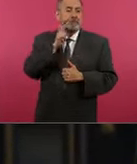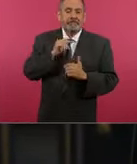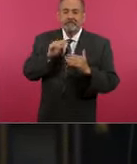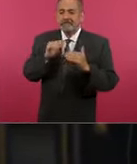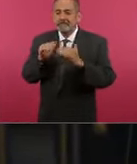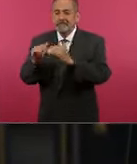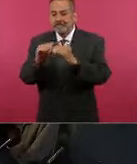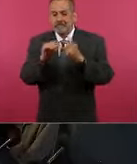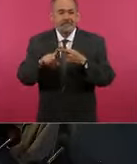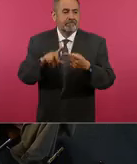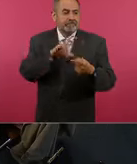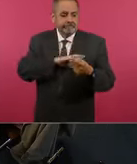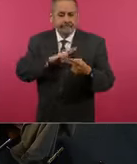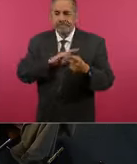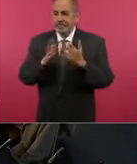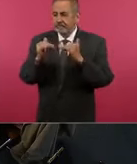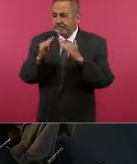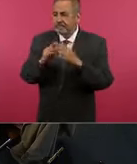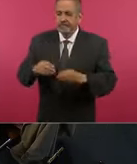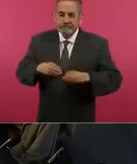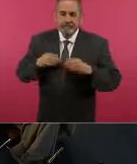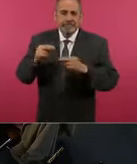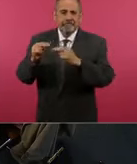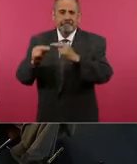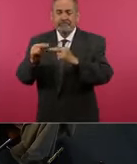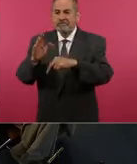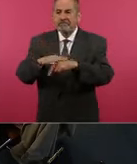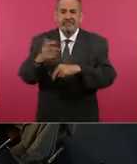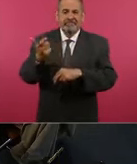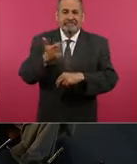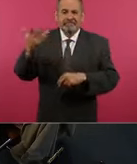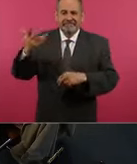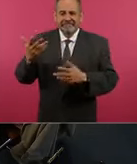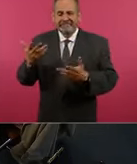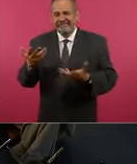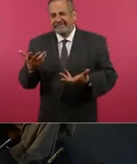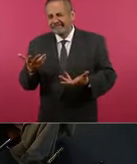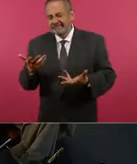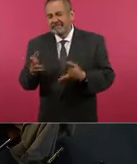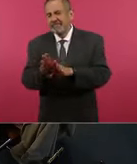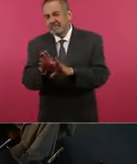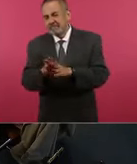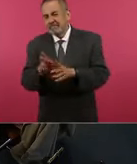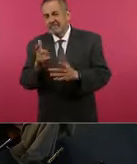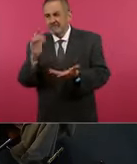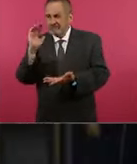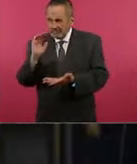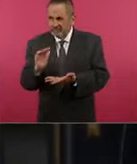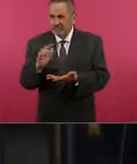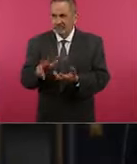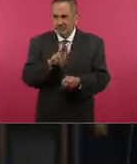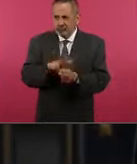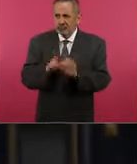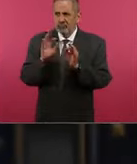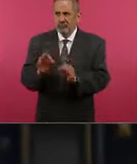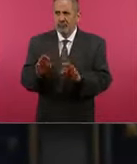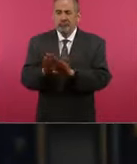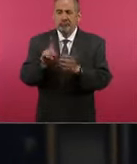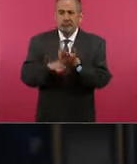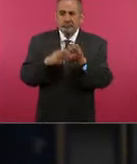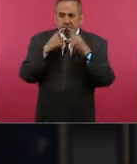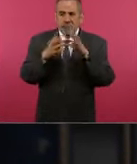de rentas, vivienda, enseres, servicios y un nivel de vida cara. ¿Qué se pretende hacer, señor presidente, con este incremento en el sureste